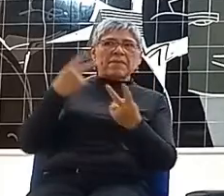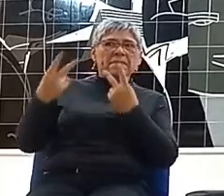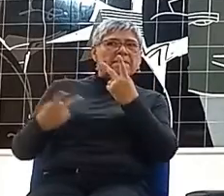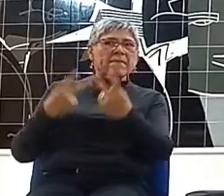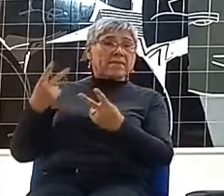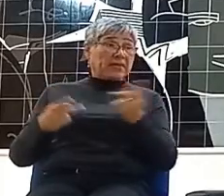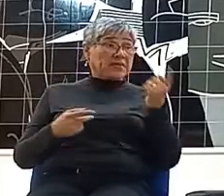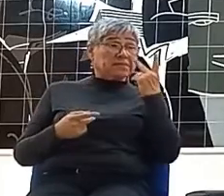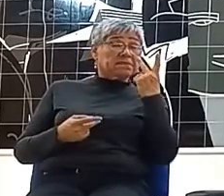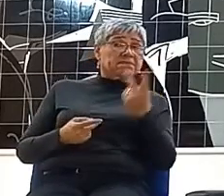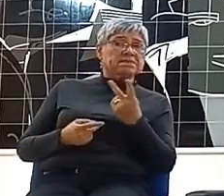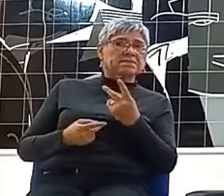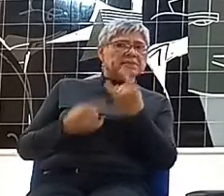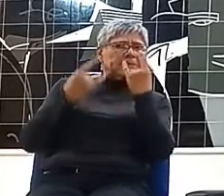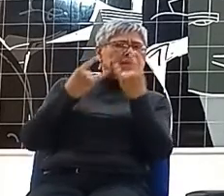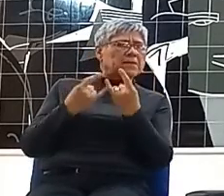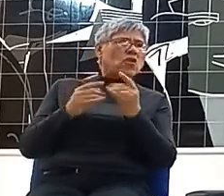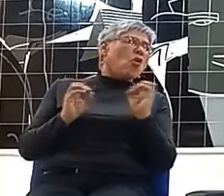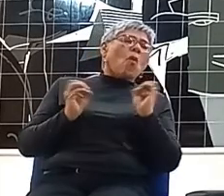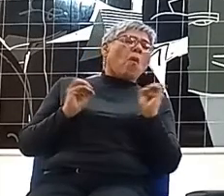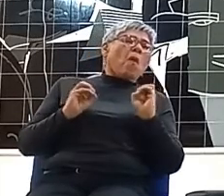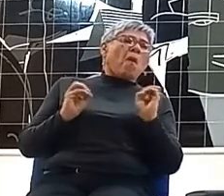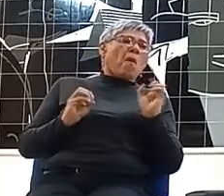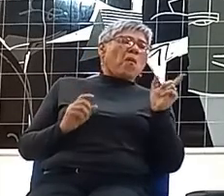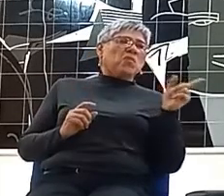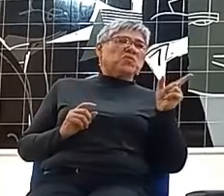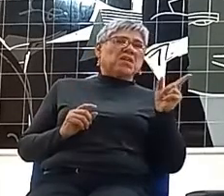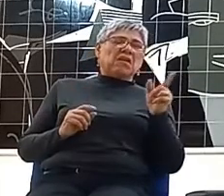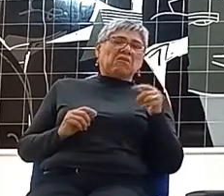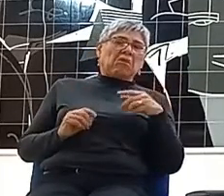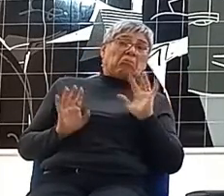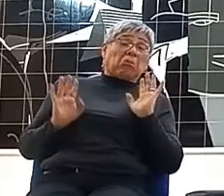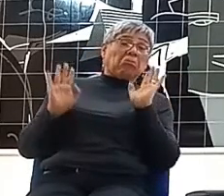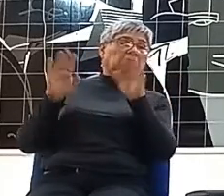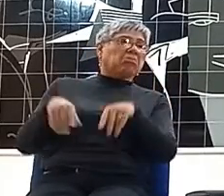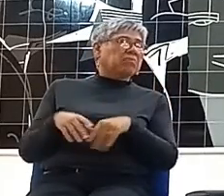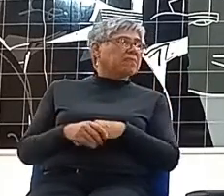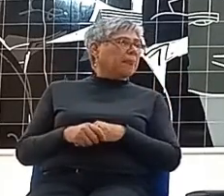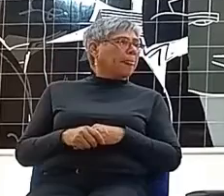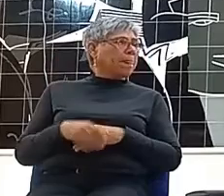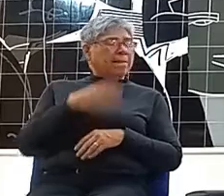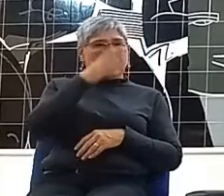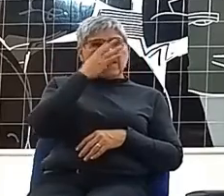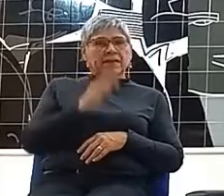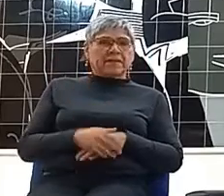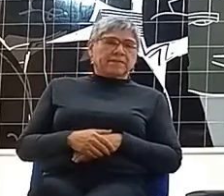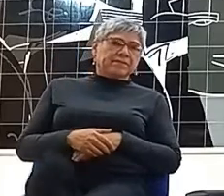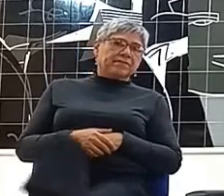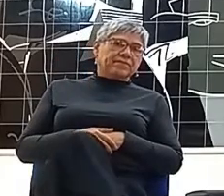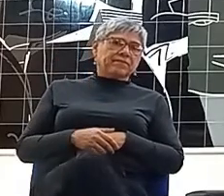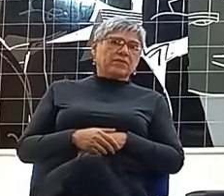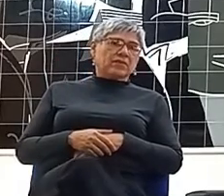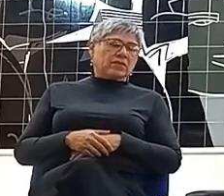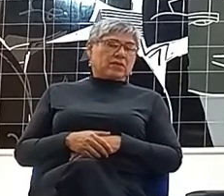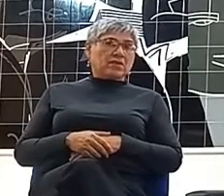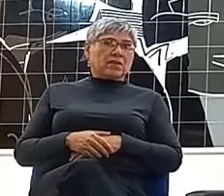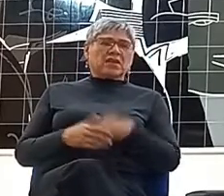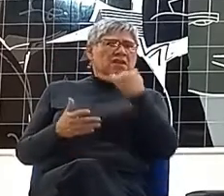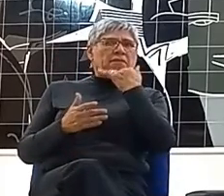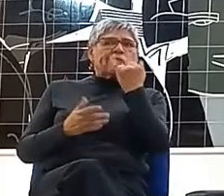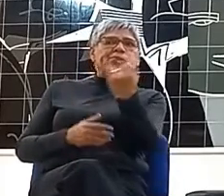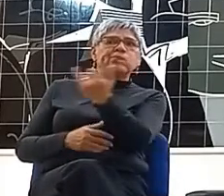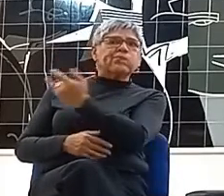los observas con interés o simplemente todavía no te haces a una mirada con respecto a lo que